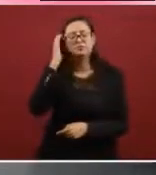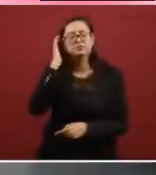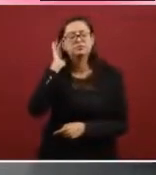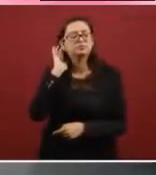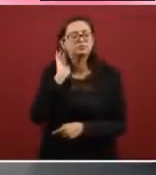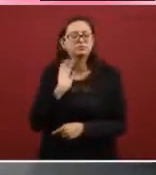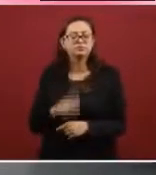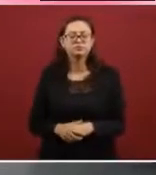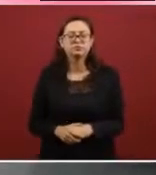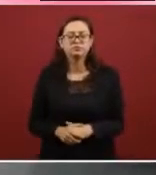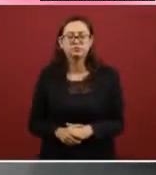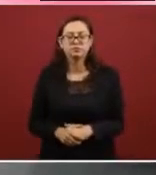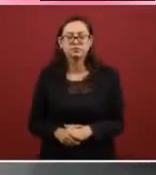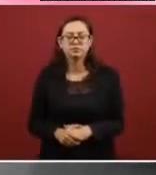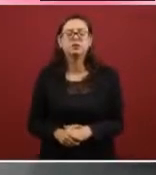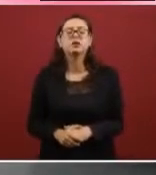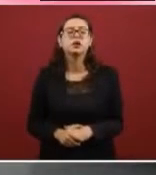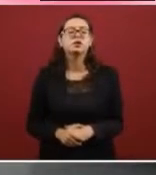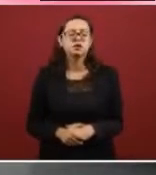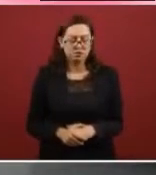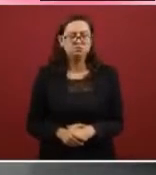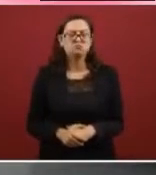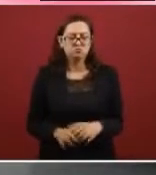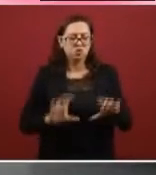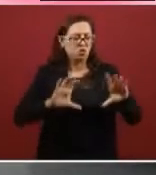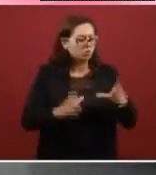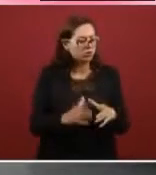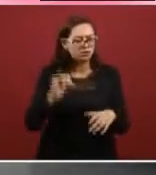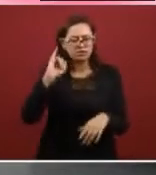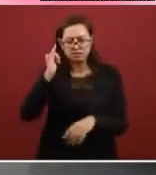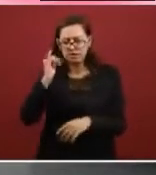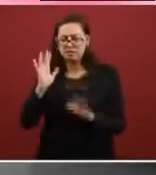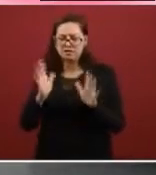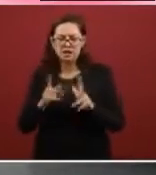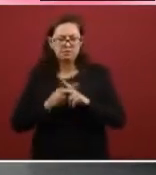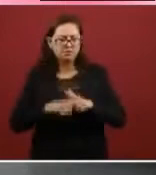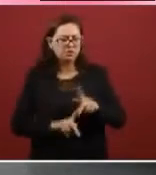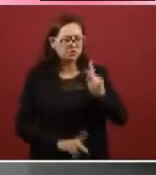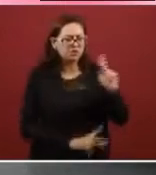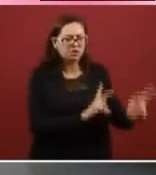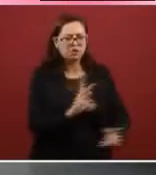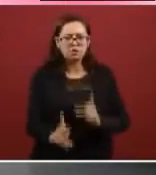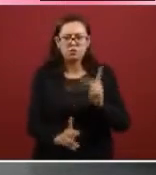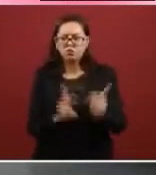se están haciendo las consultas. We are consulting the indigenous. De manera